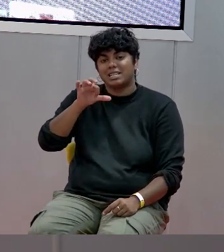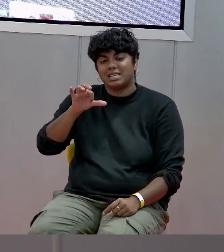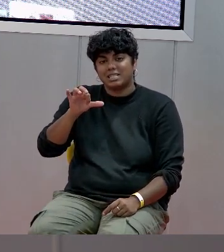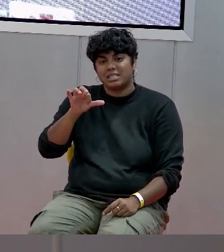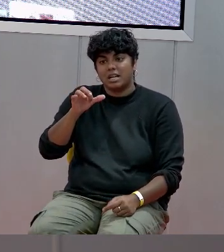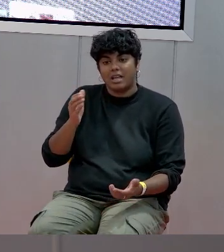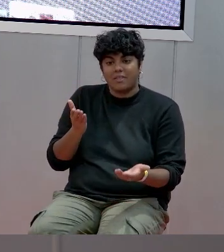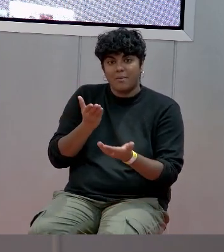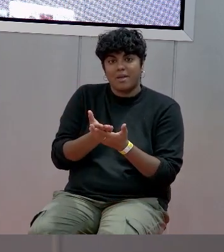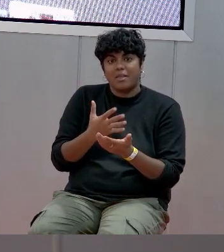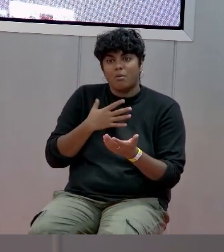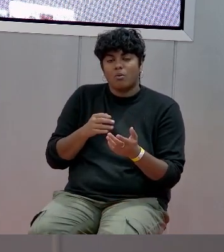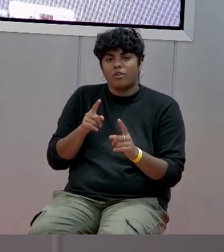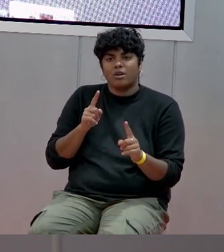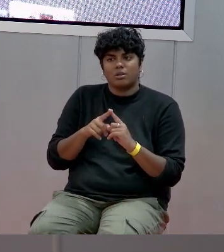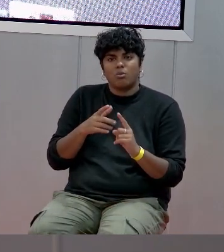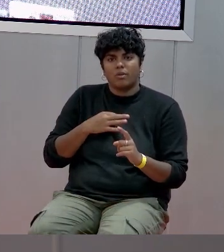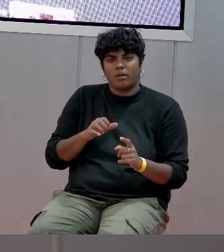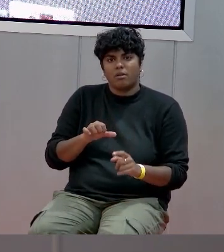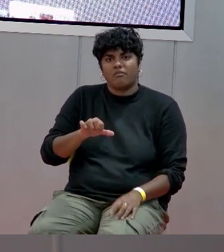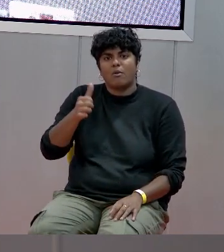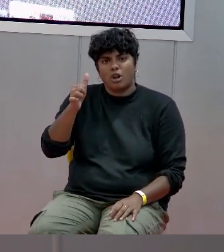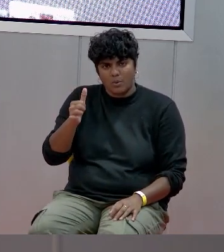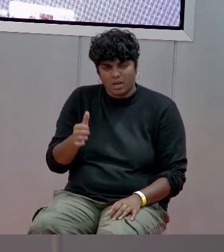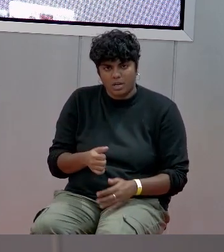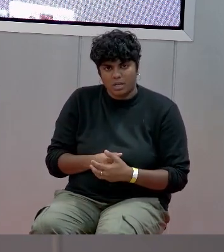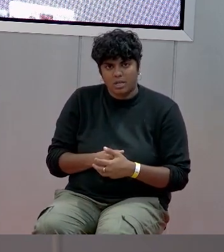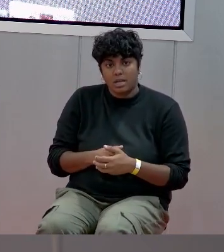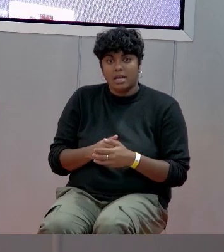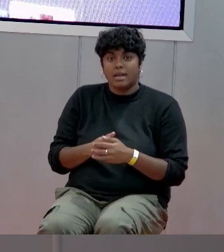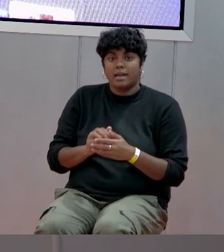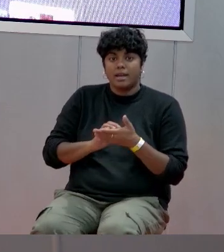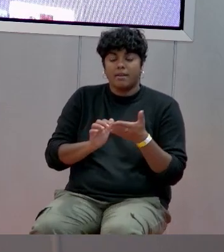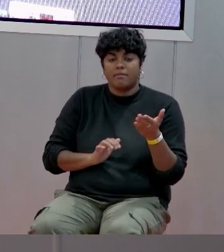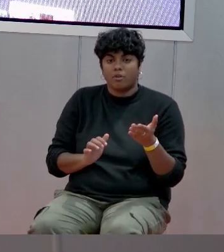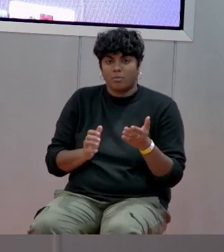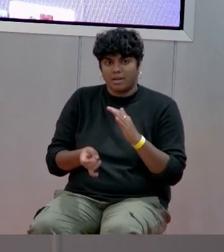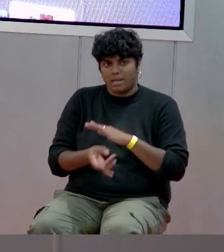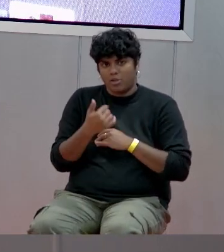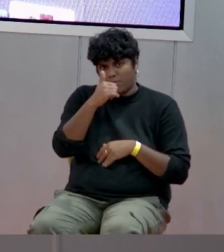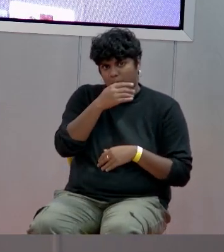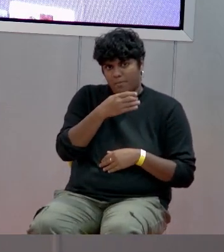demanda fuera favorable para Keira Bell, el informe creado por este médico.